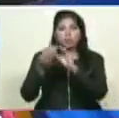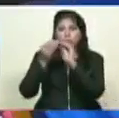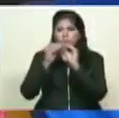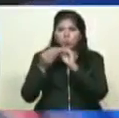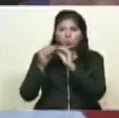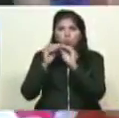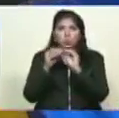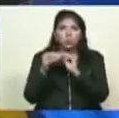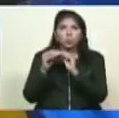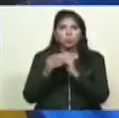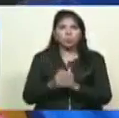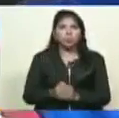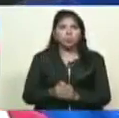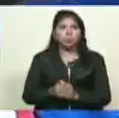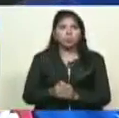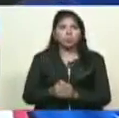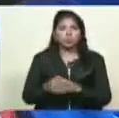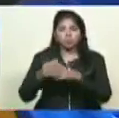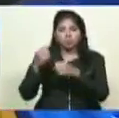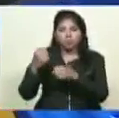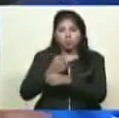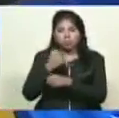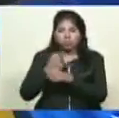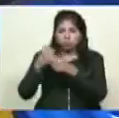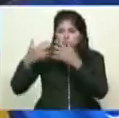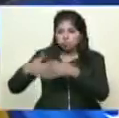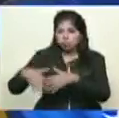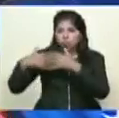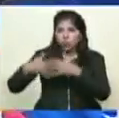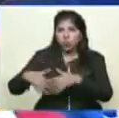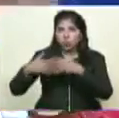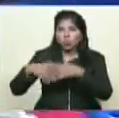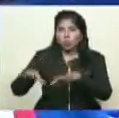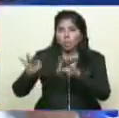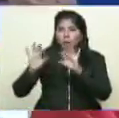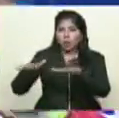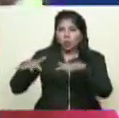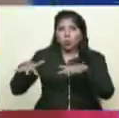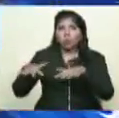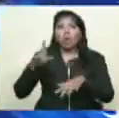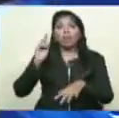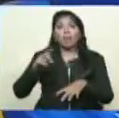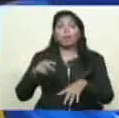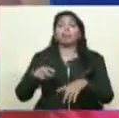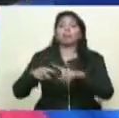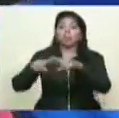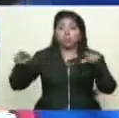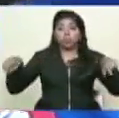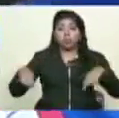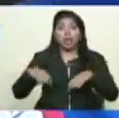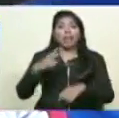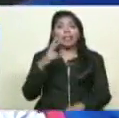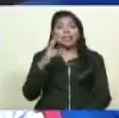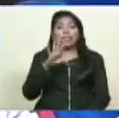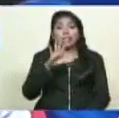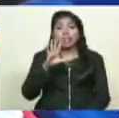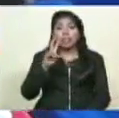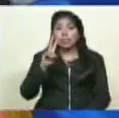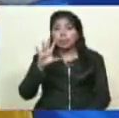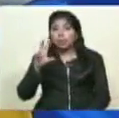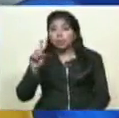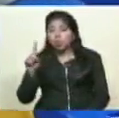verdad primeramente de nuestra industria. Segundo, uno para lo que es la siembra de 521 hectáreas de caña de azúcar,